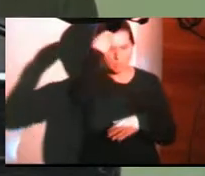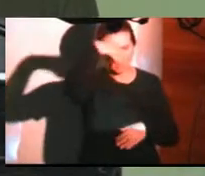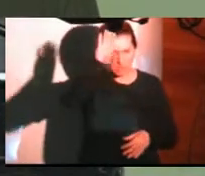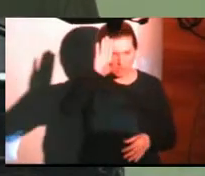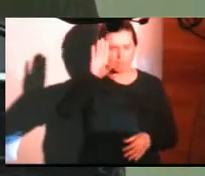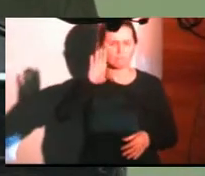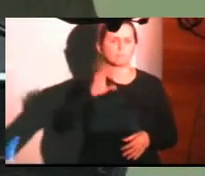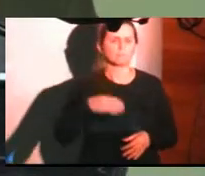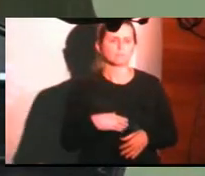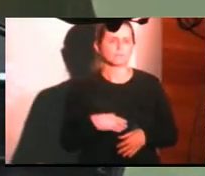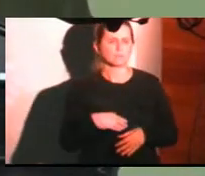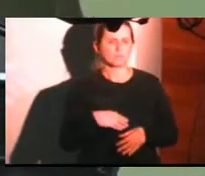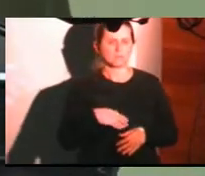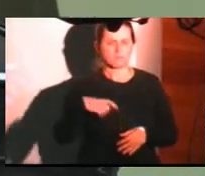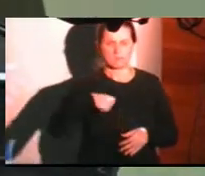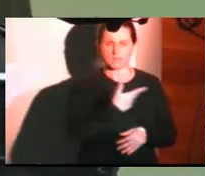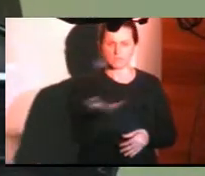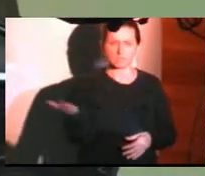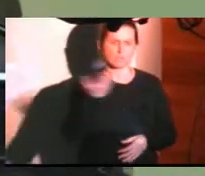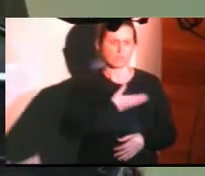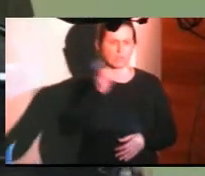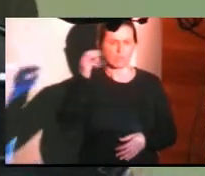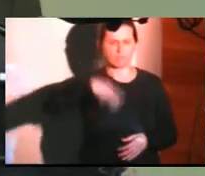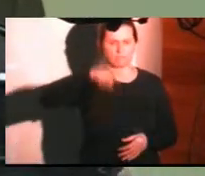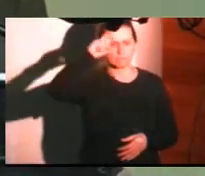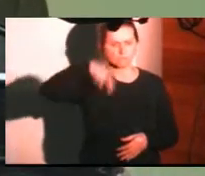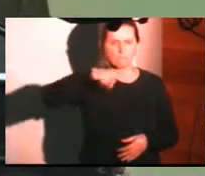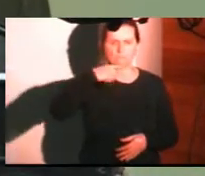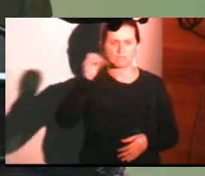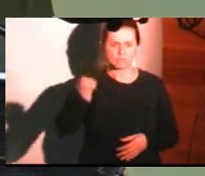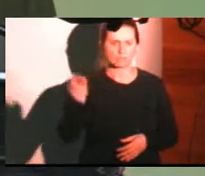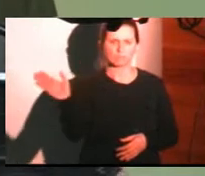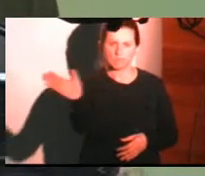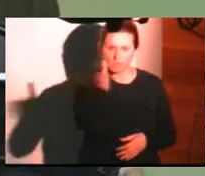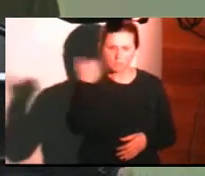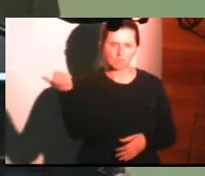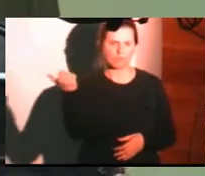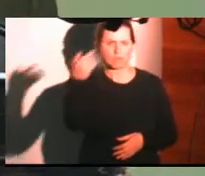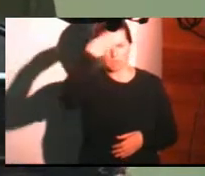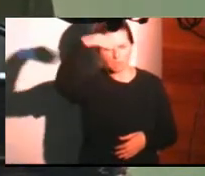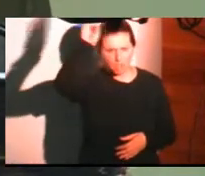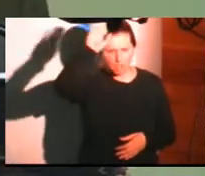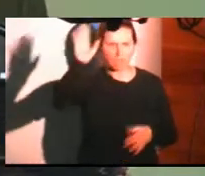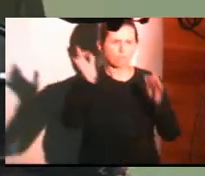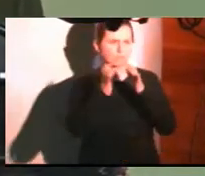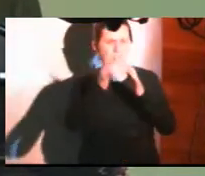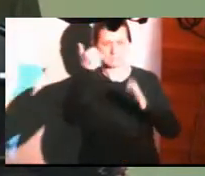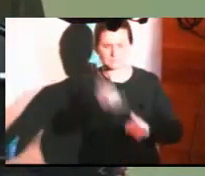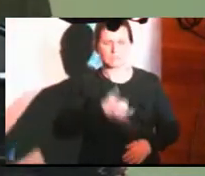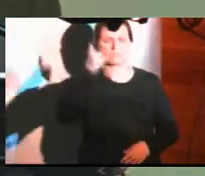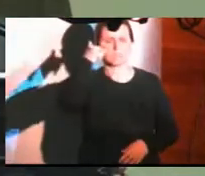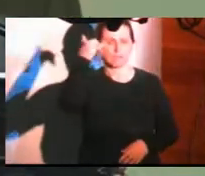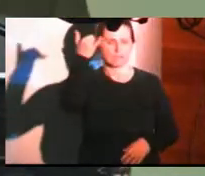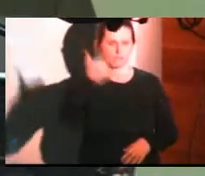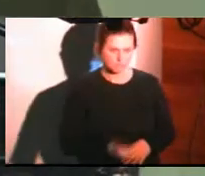las postas sanitarias, de manera de estar absolutamente en línea, que tengan internet, que tengan telefonía